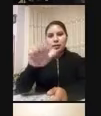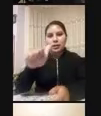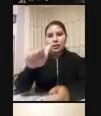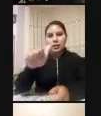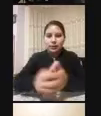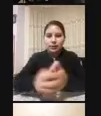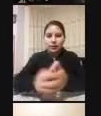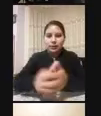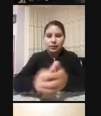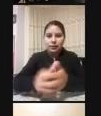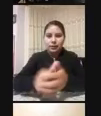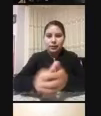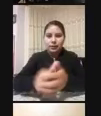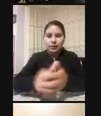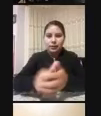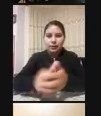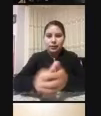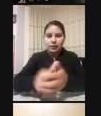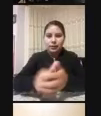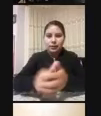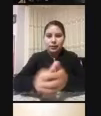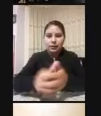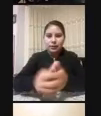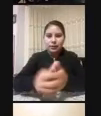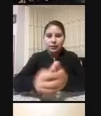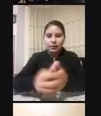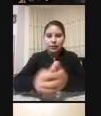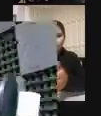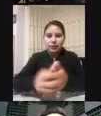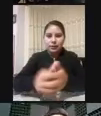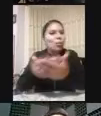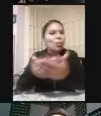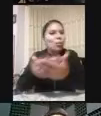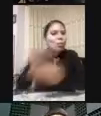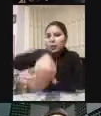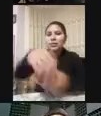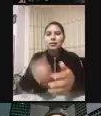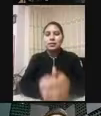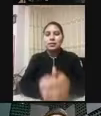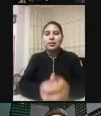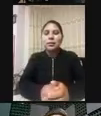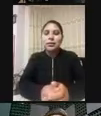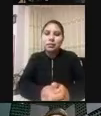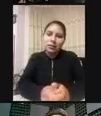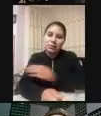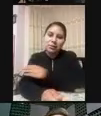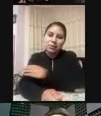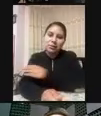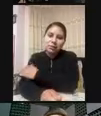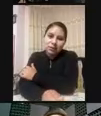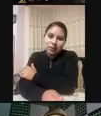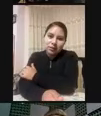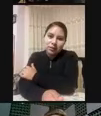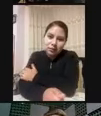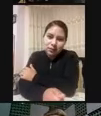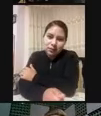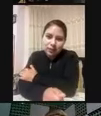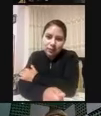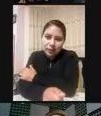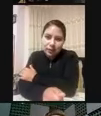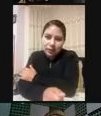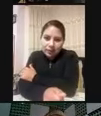¿Cómo está, licenciada Marianela Rebollo? Muy buenas noches. Muy buenas noches. Buenas noches a todos. Bueno, vamos a comenzar, le